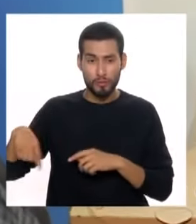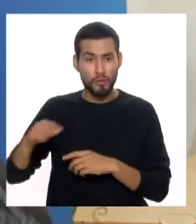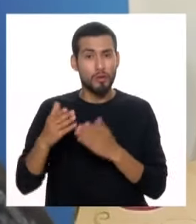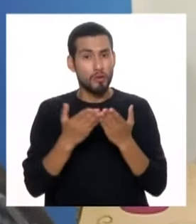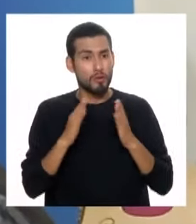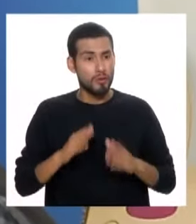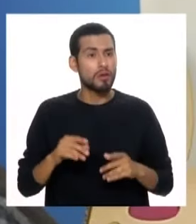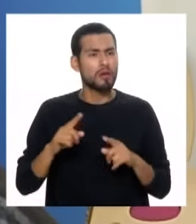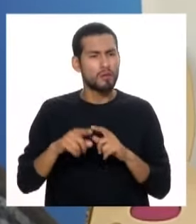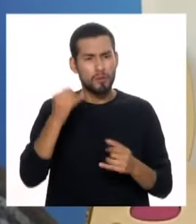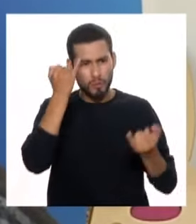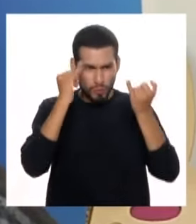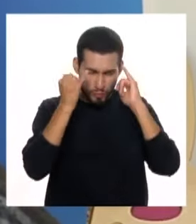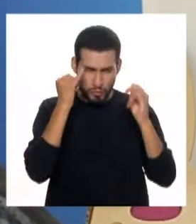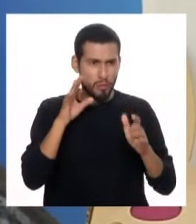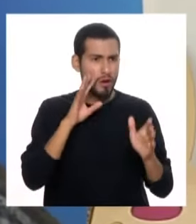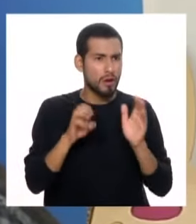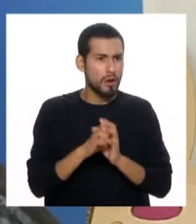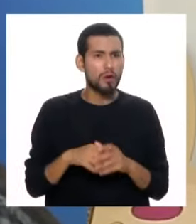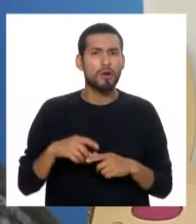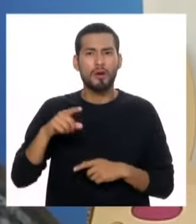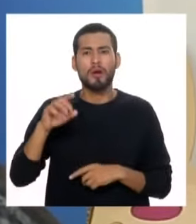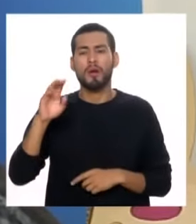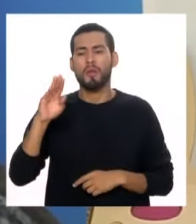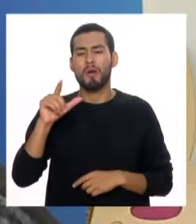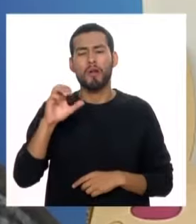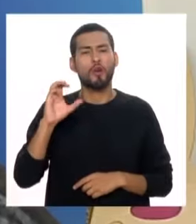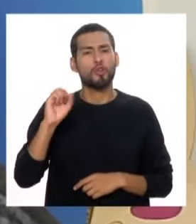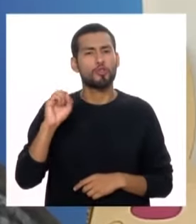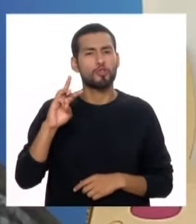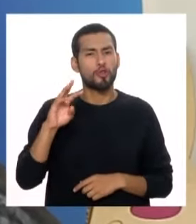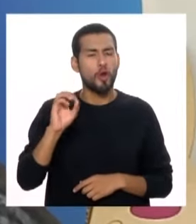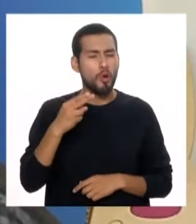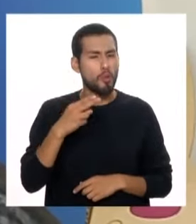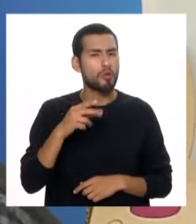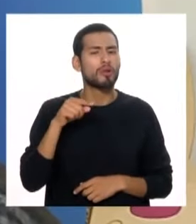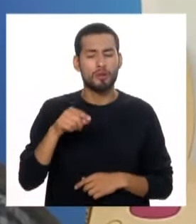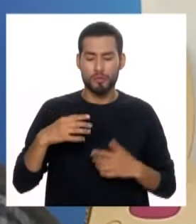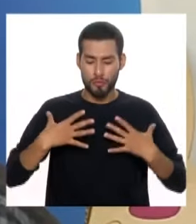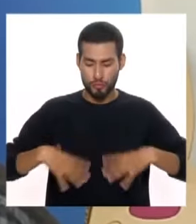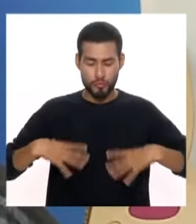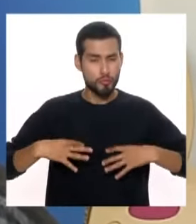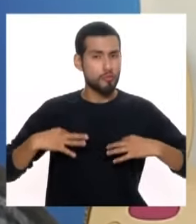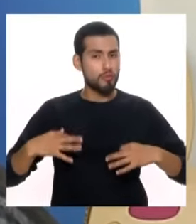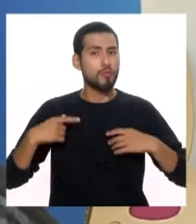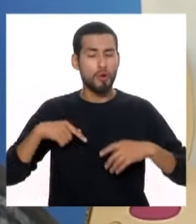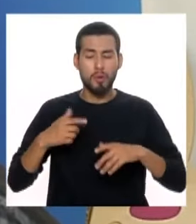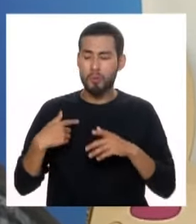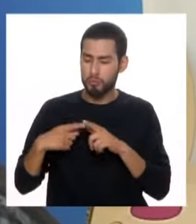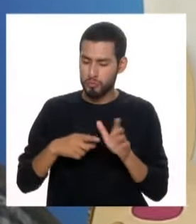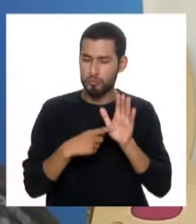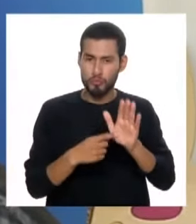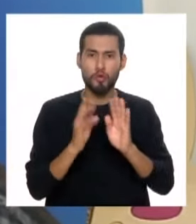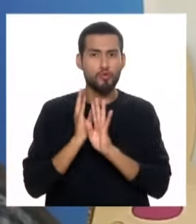además tenemos varias actividades, como por ejemplo el Balcon Show, que va a ser un evento de desfile de modas que viene a ser de las